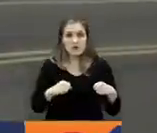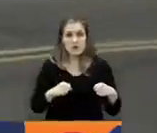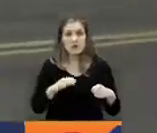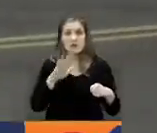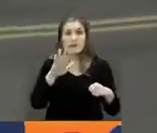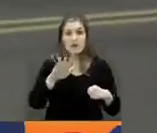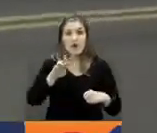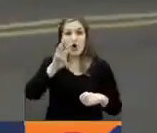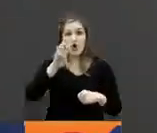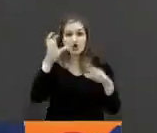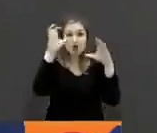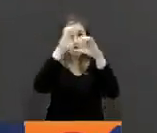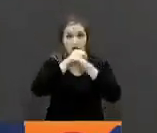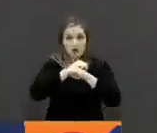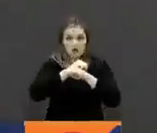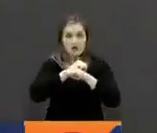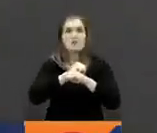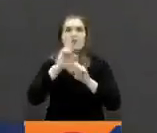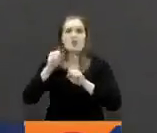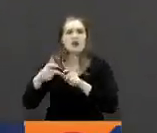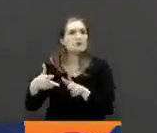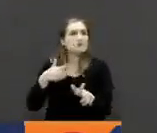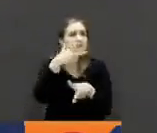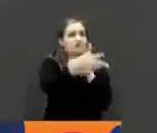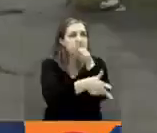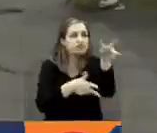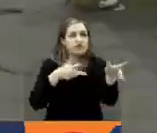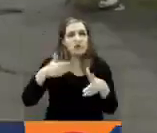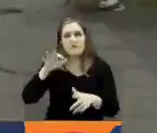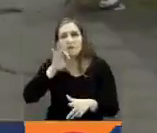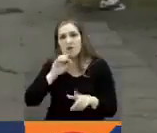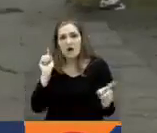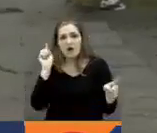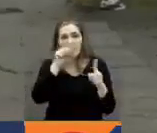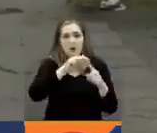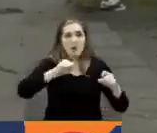reversible en la vía Villavicencio-Bogotá para facilitar el retorno a la capital del país.